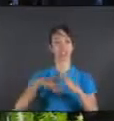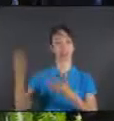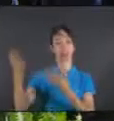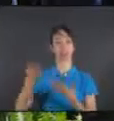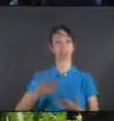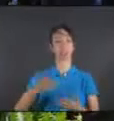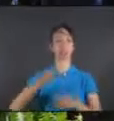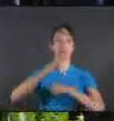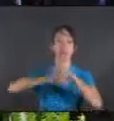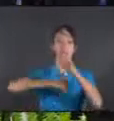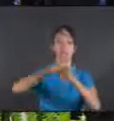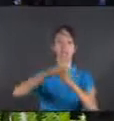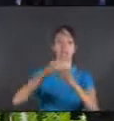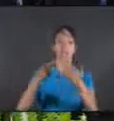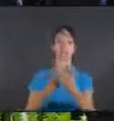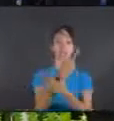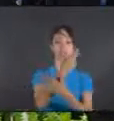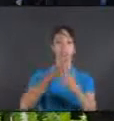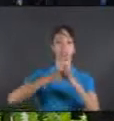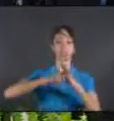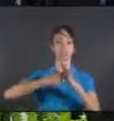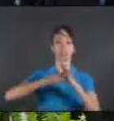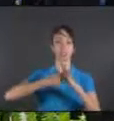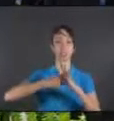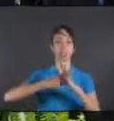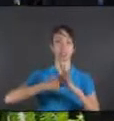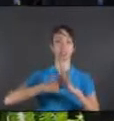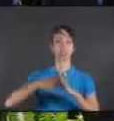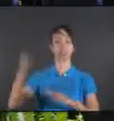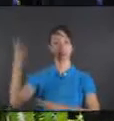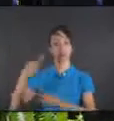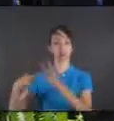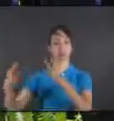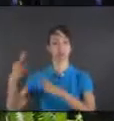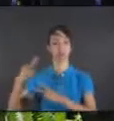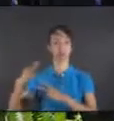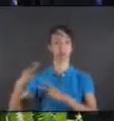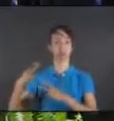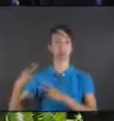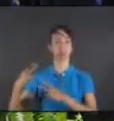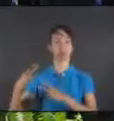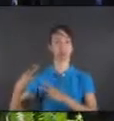Hermano, bienvenido al año del reinicio.